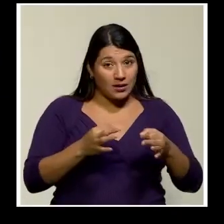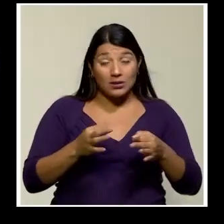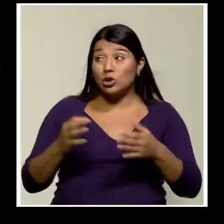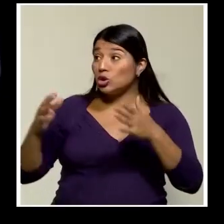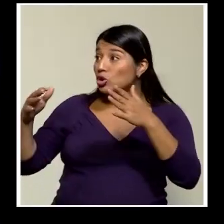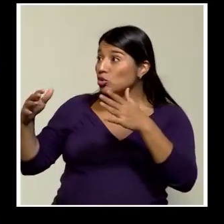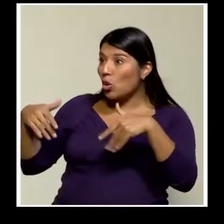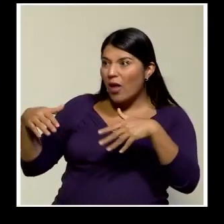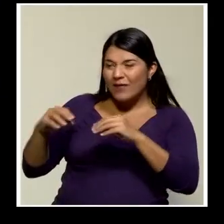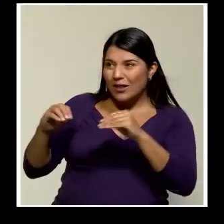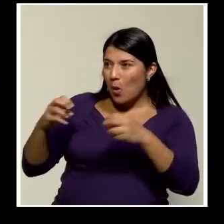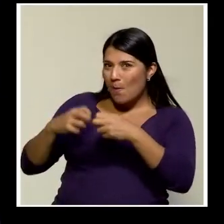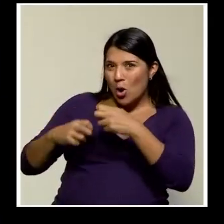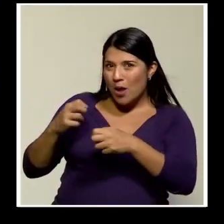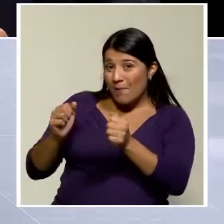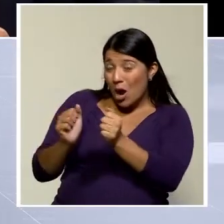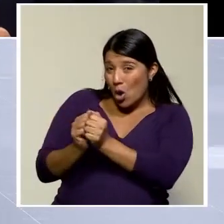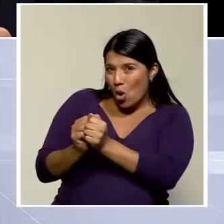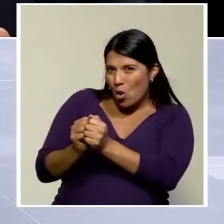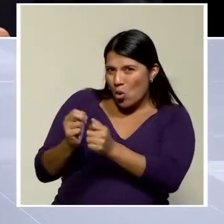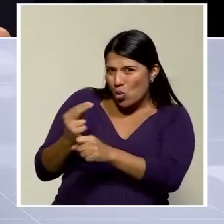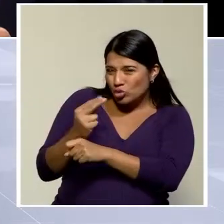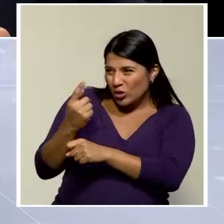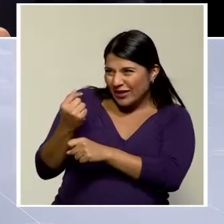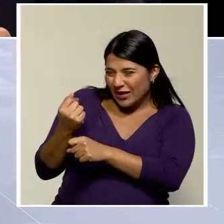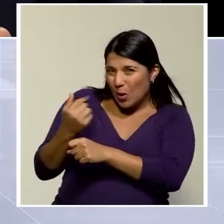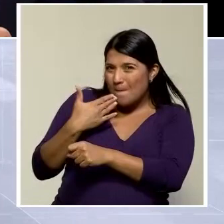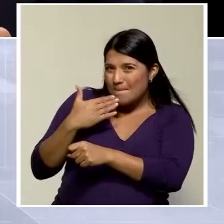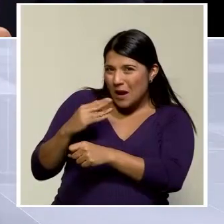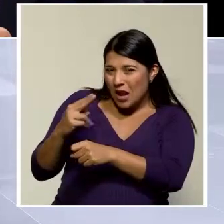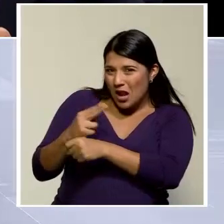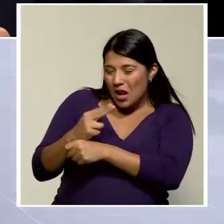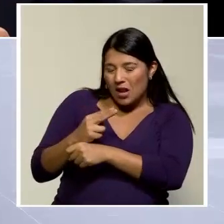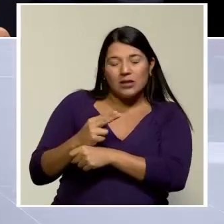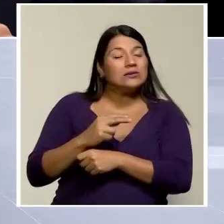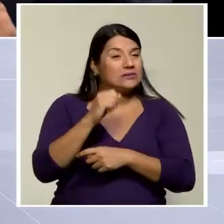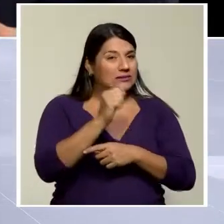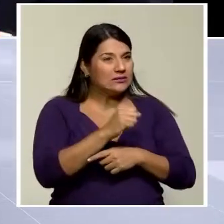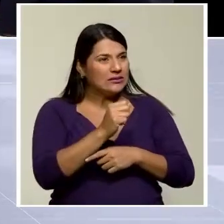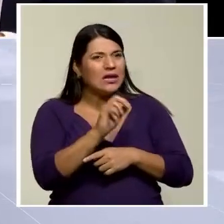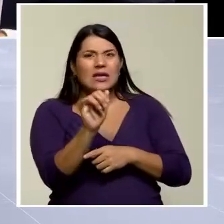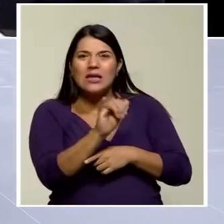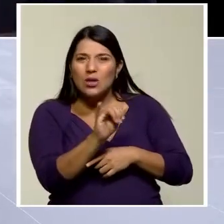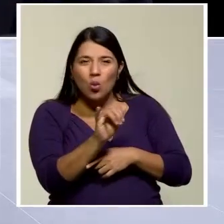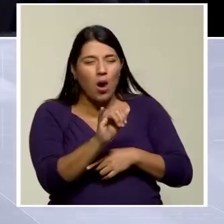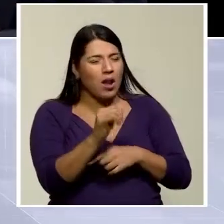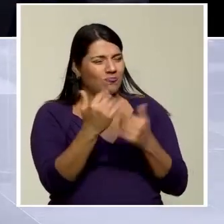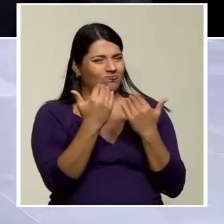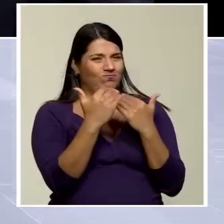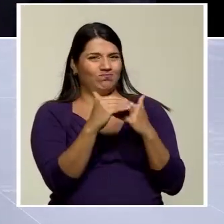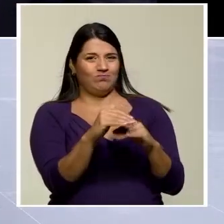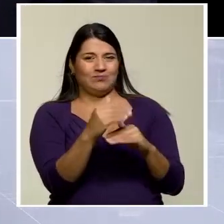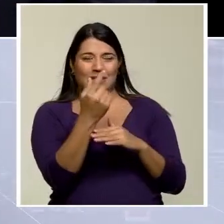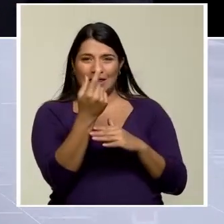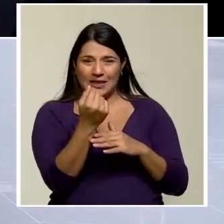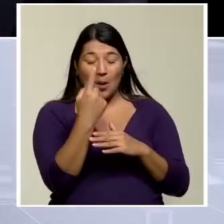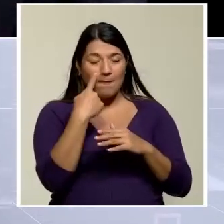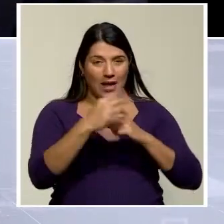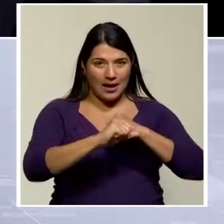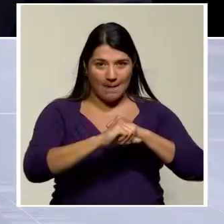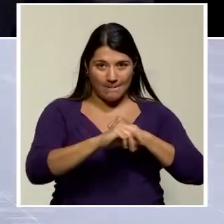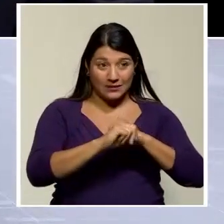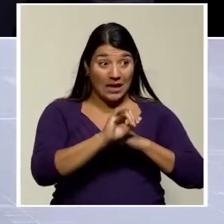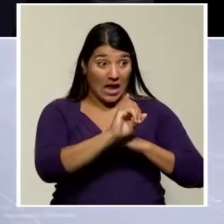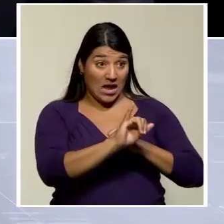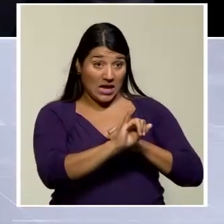les... Venimos invictos, pero además tenemos nota sobresaliente en el financiamiento de nuestras campañas electorales. Esa es una